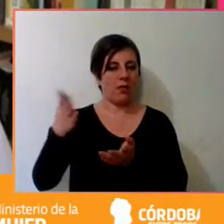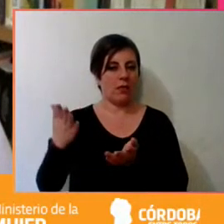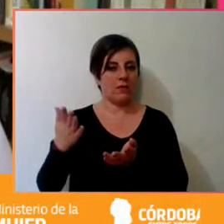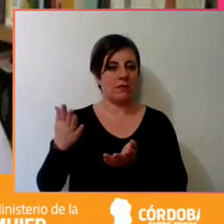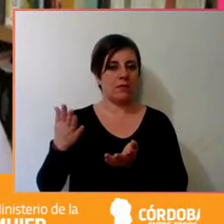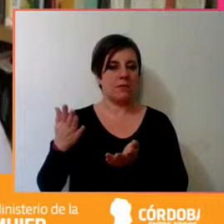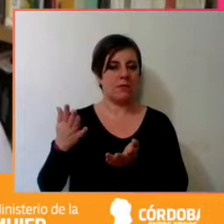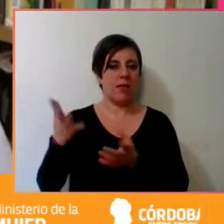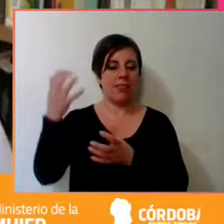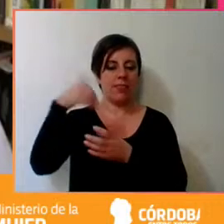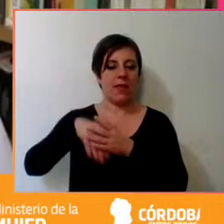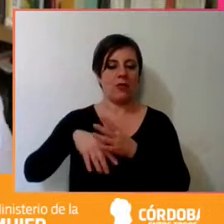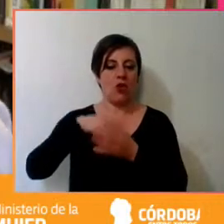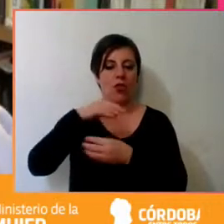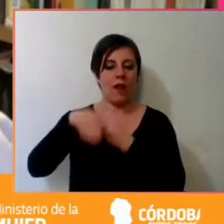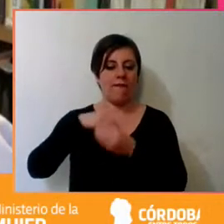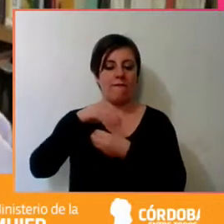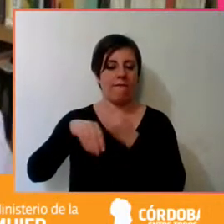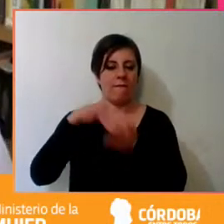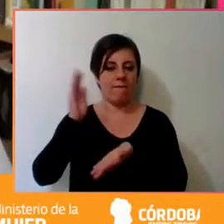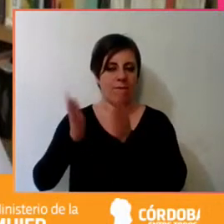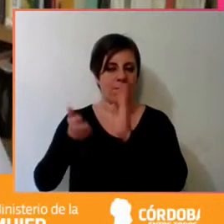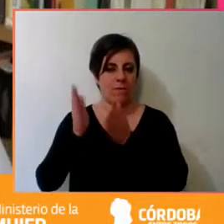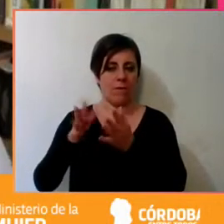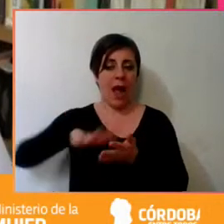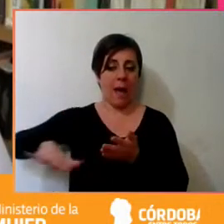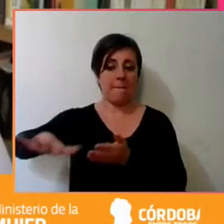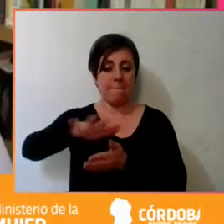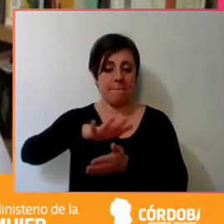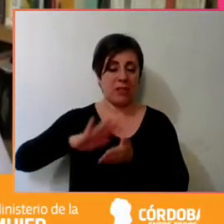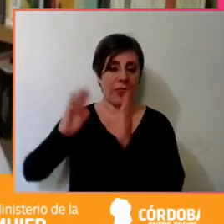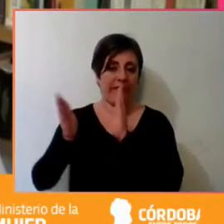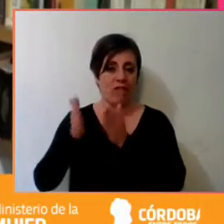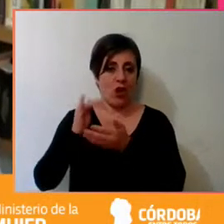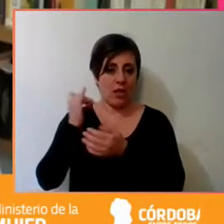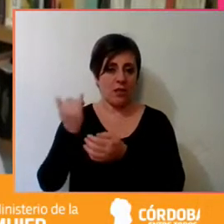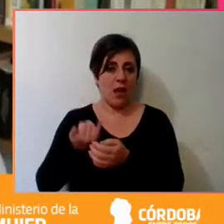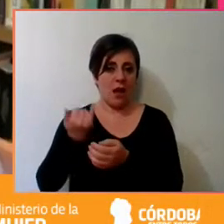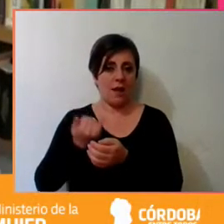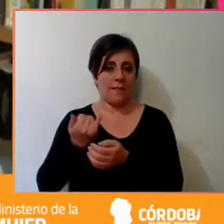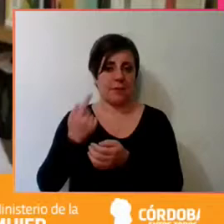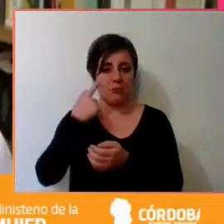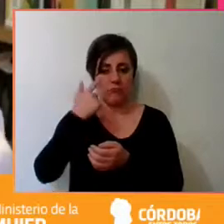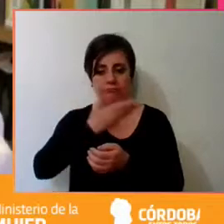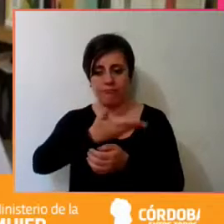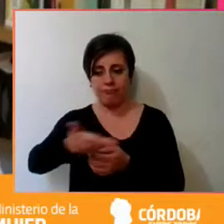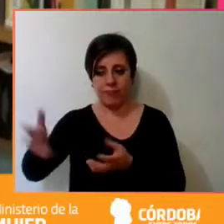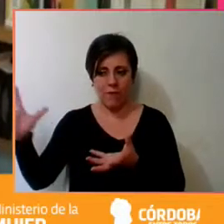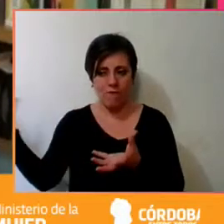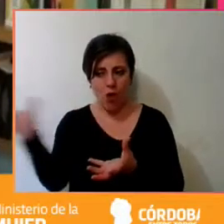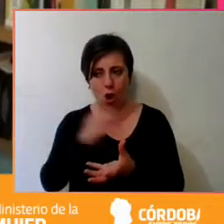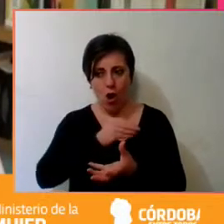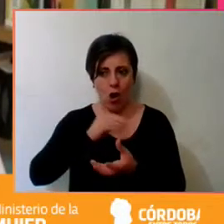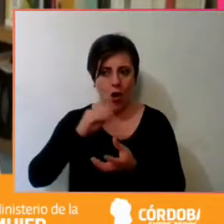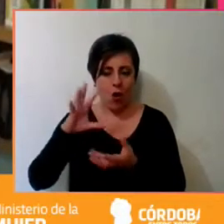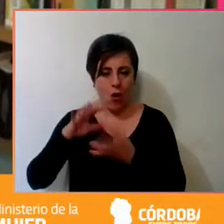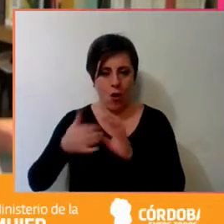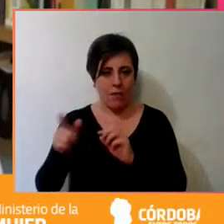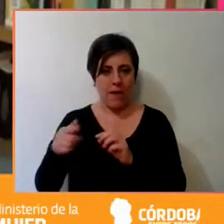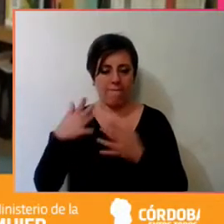violencia intrafamiliar es un ámbito de violencia en donde se presentan todas las formas de violencia, la